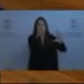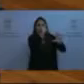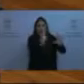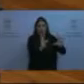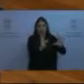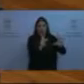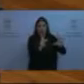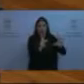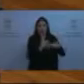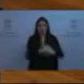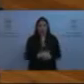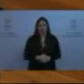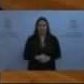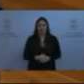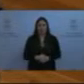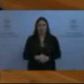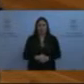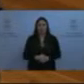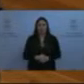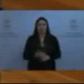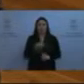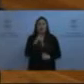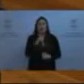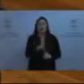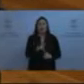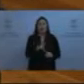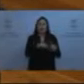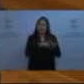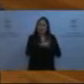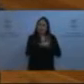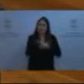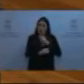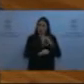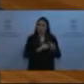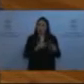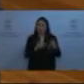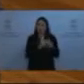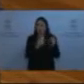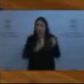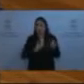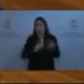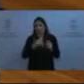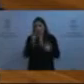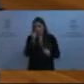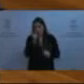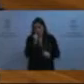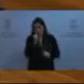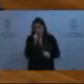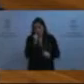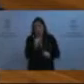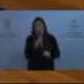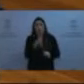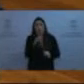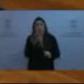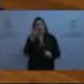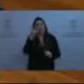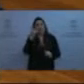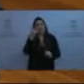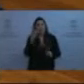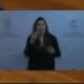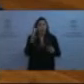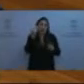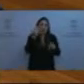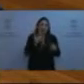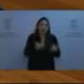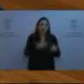Vicente, la última cena. También se están realizando gestiones con el Ayuntamiento de Oviedo a fin de determinar el futuro uso